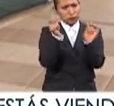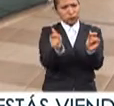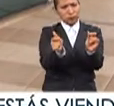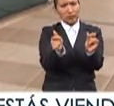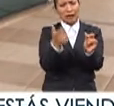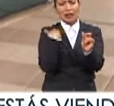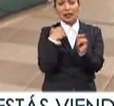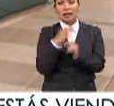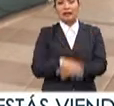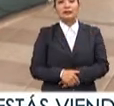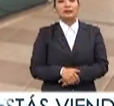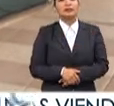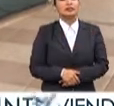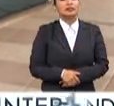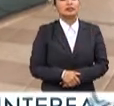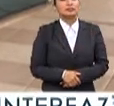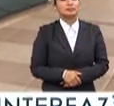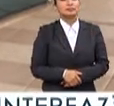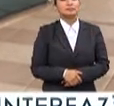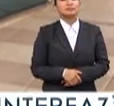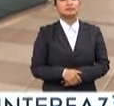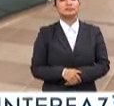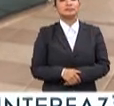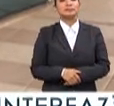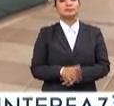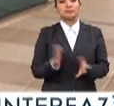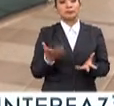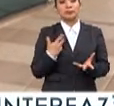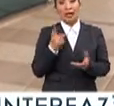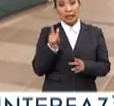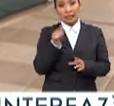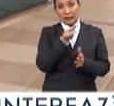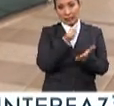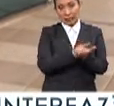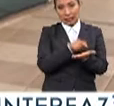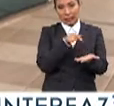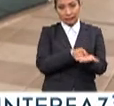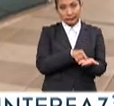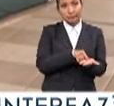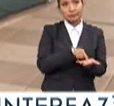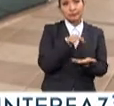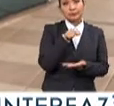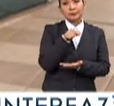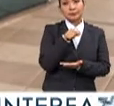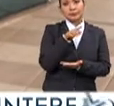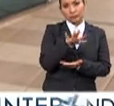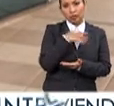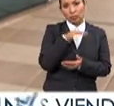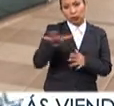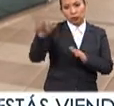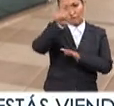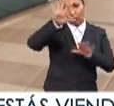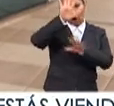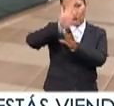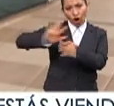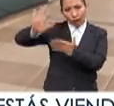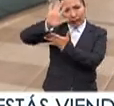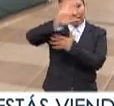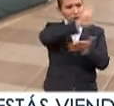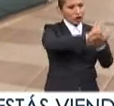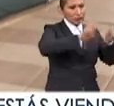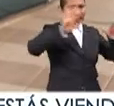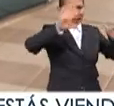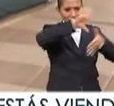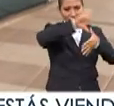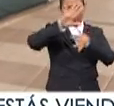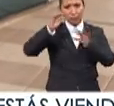alta calidad el retardo el de ley / entre un continente y otro es